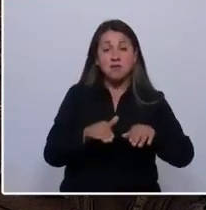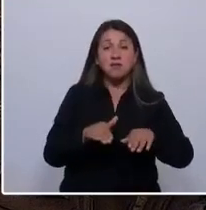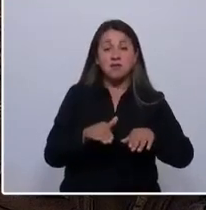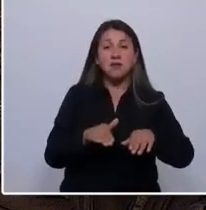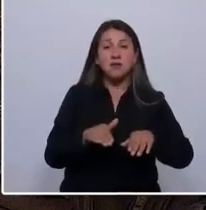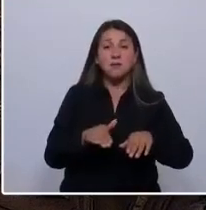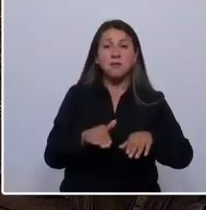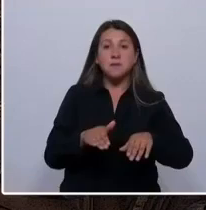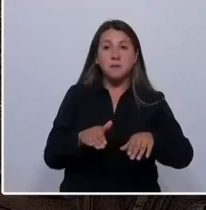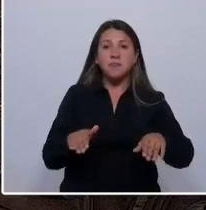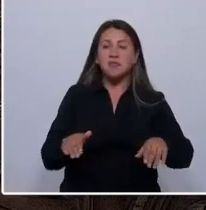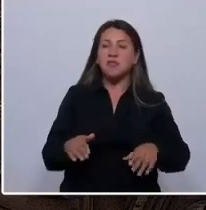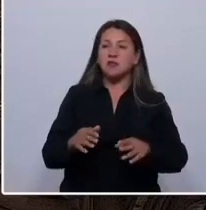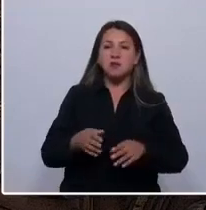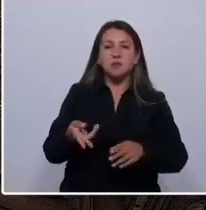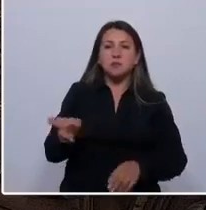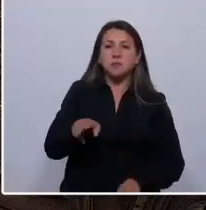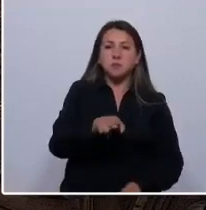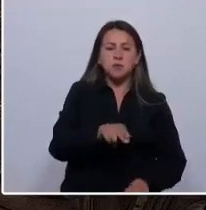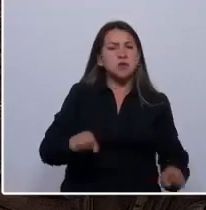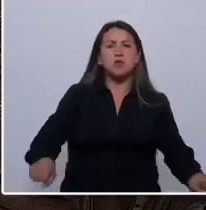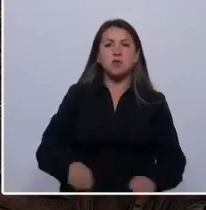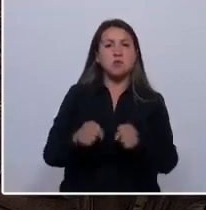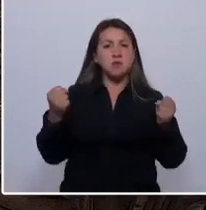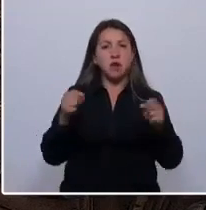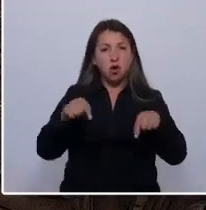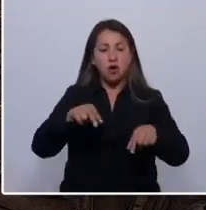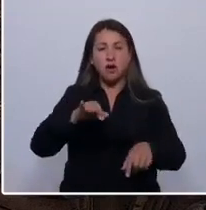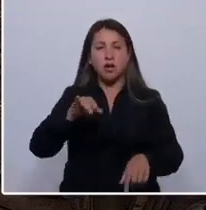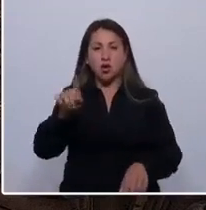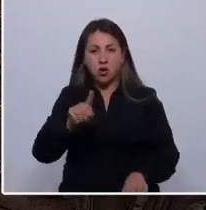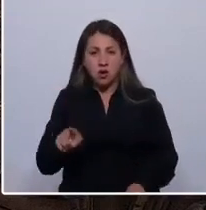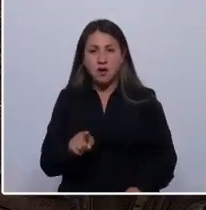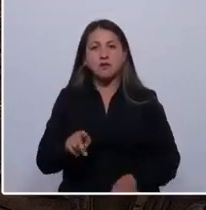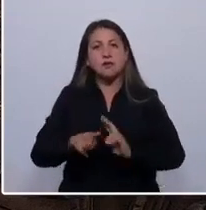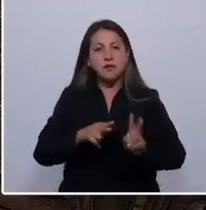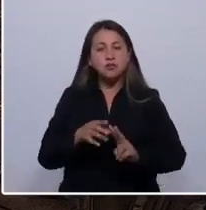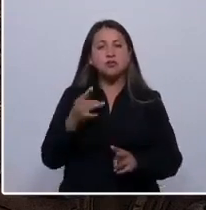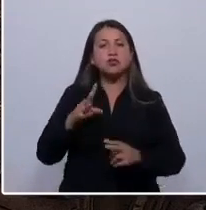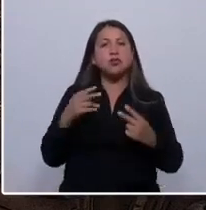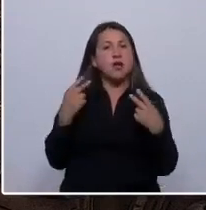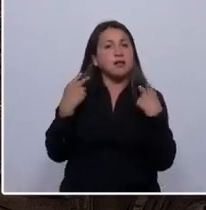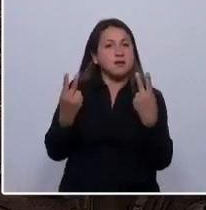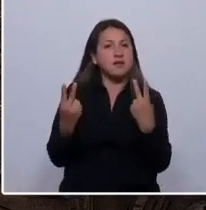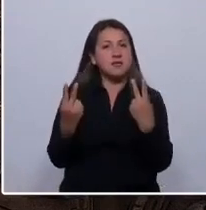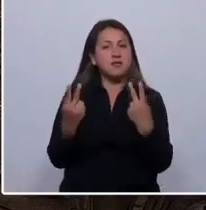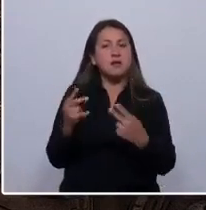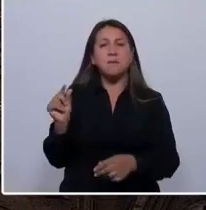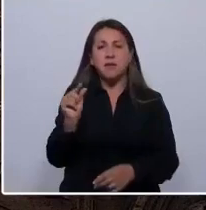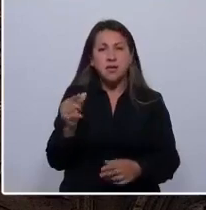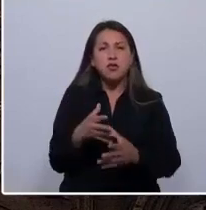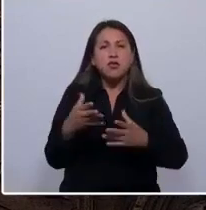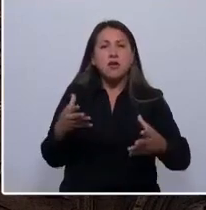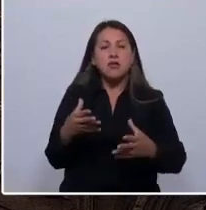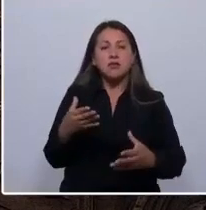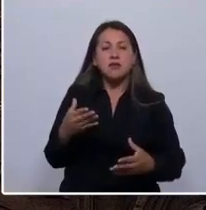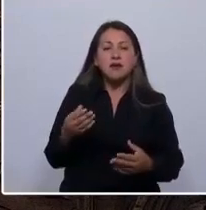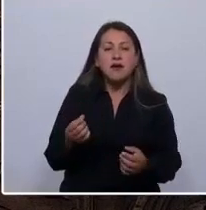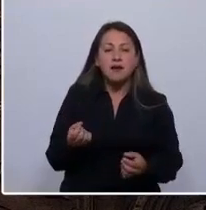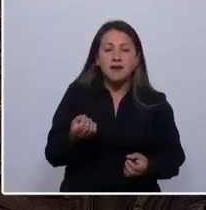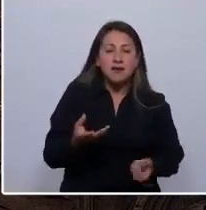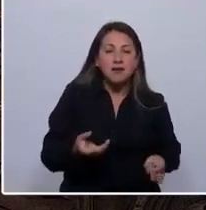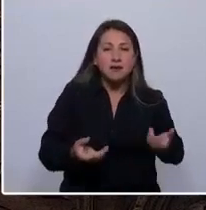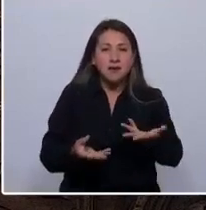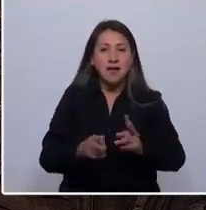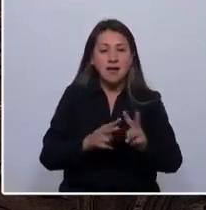romper esquemas. Hoy Nicolás lo hizo. Solo hay que atreverse. Son los pequeños grandes detalles que nos permitirán